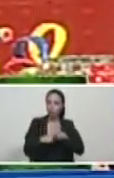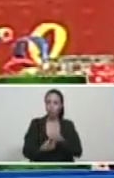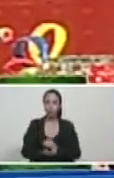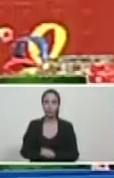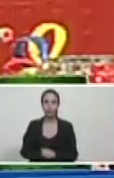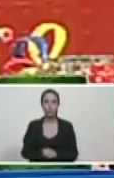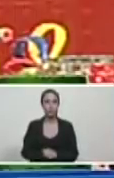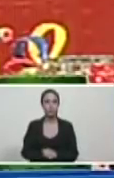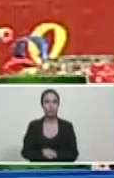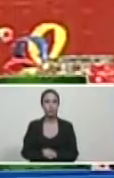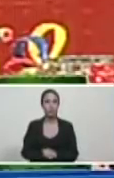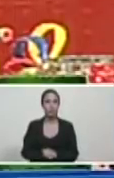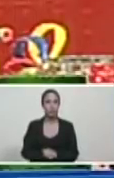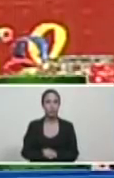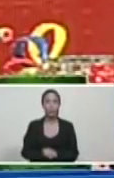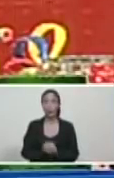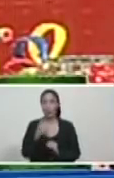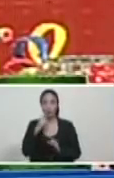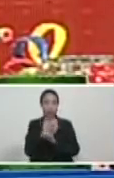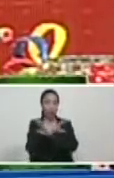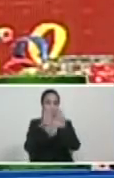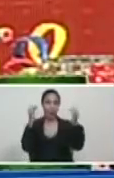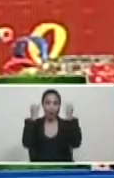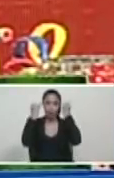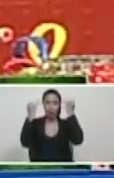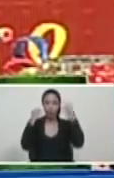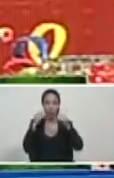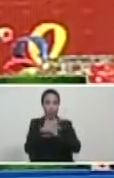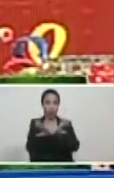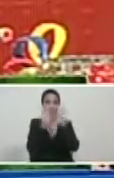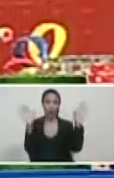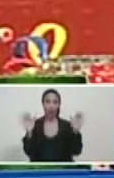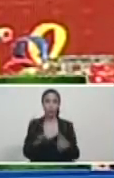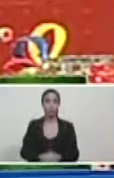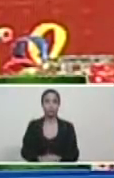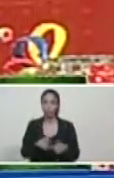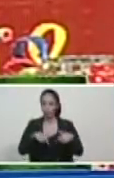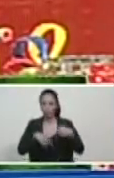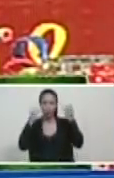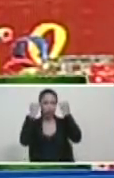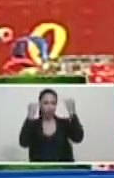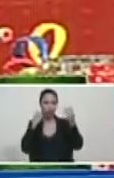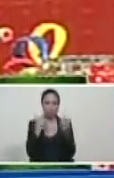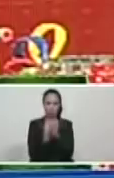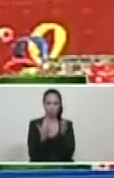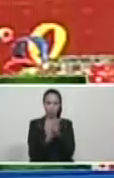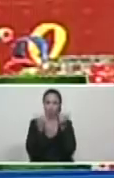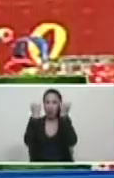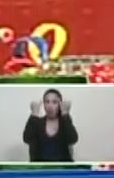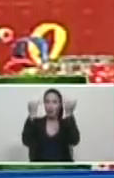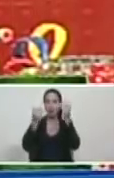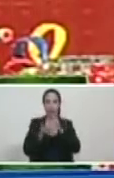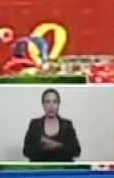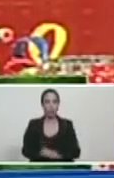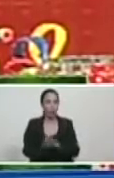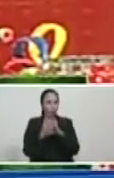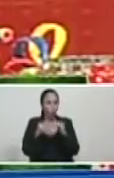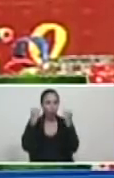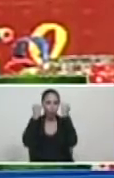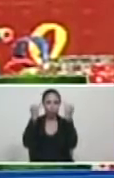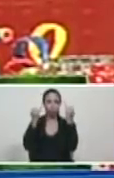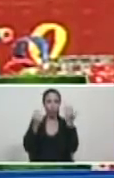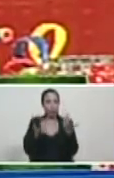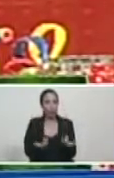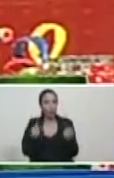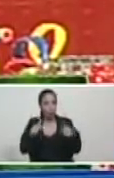Teníamos la idea bien, pero bien clara. Hoy tenemos la idea, hoy tenemos la fuerza, hoy tenemos el